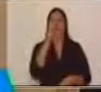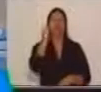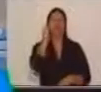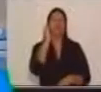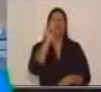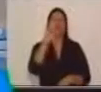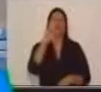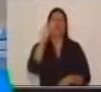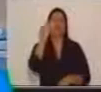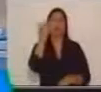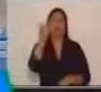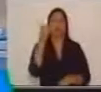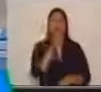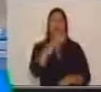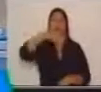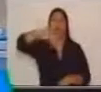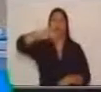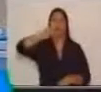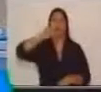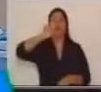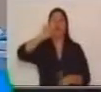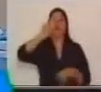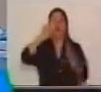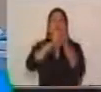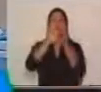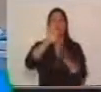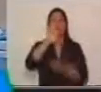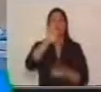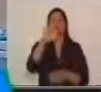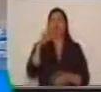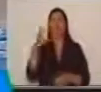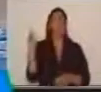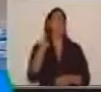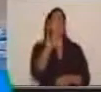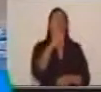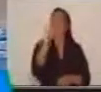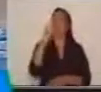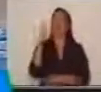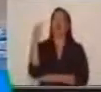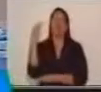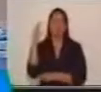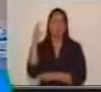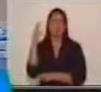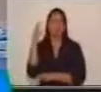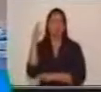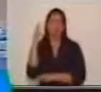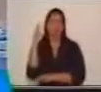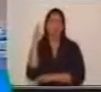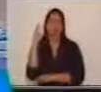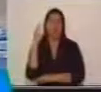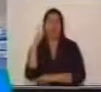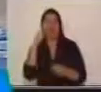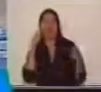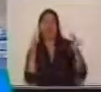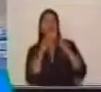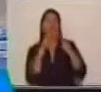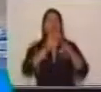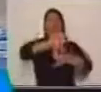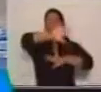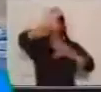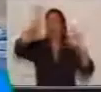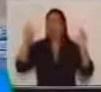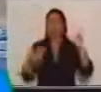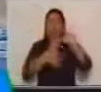novela reconocidos en Colombia a nivel latinoamericano. Es considerado también una gran parte de los premios de la